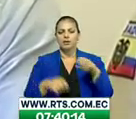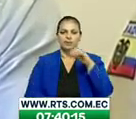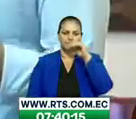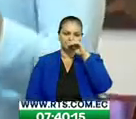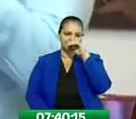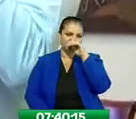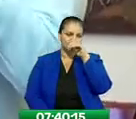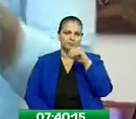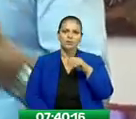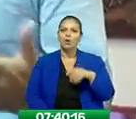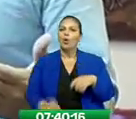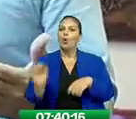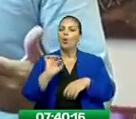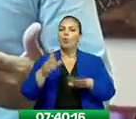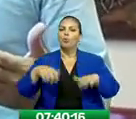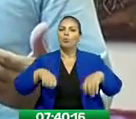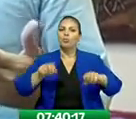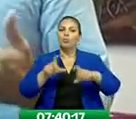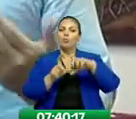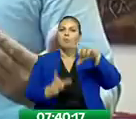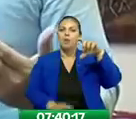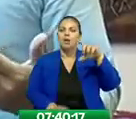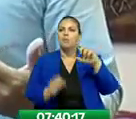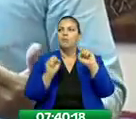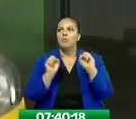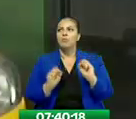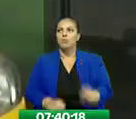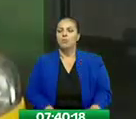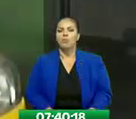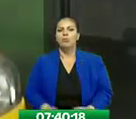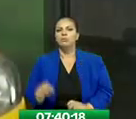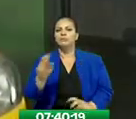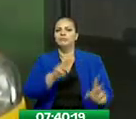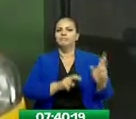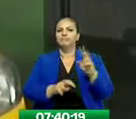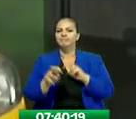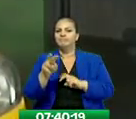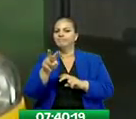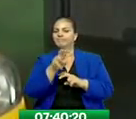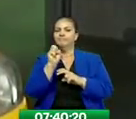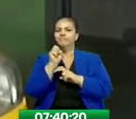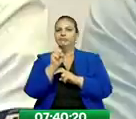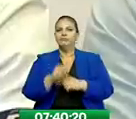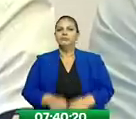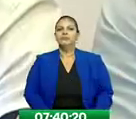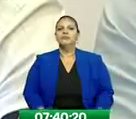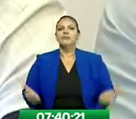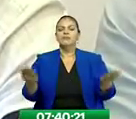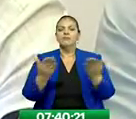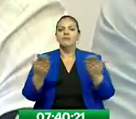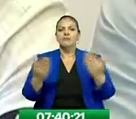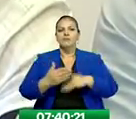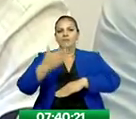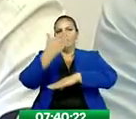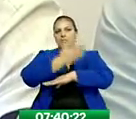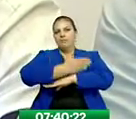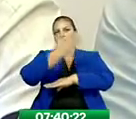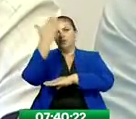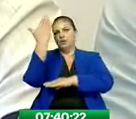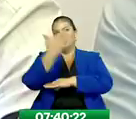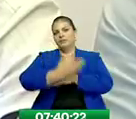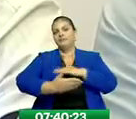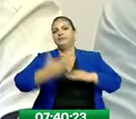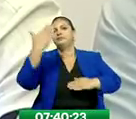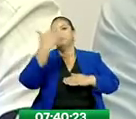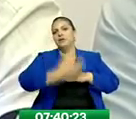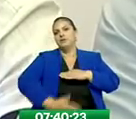facial. En un primer estadio de la propuesta, el control se realizará desde los peajes. Ingresar a la provincia siempre va